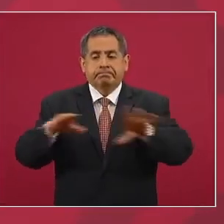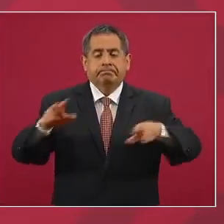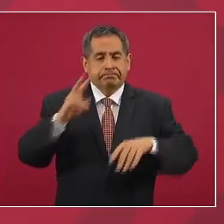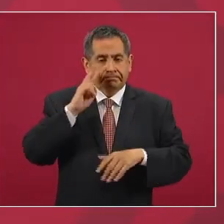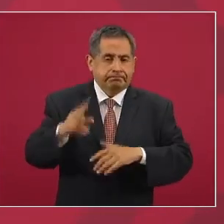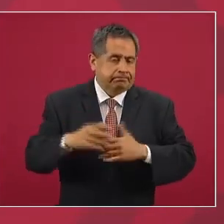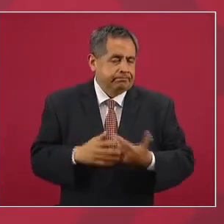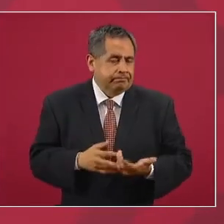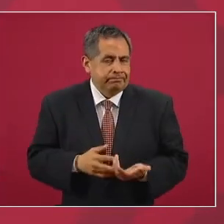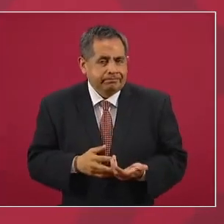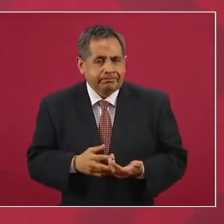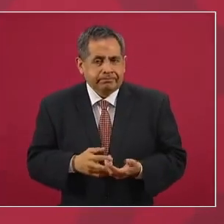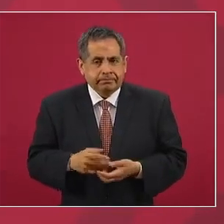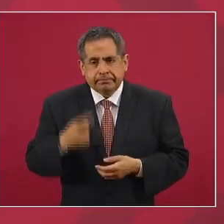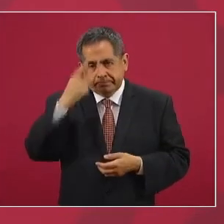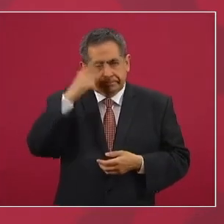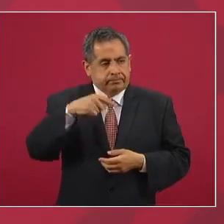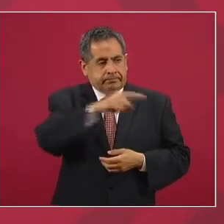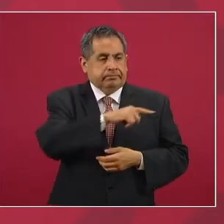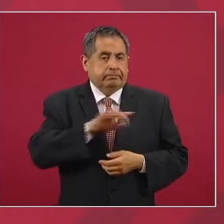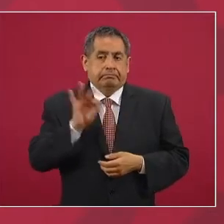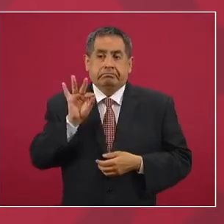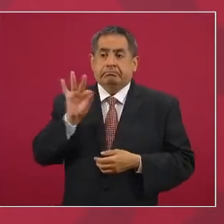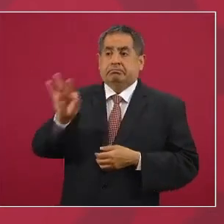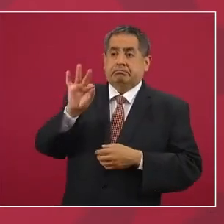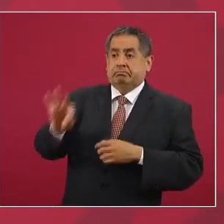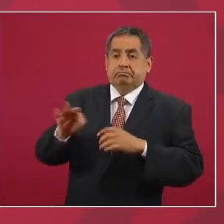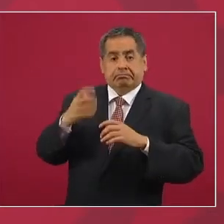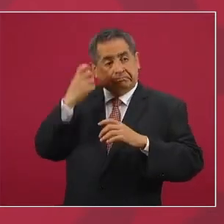y que no se distorsione.